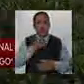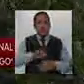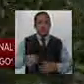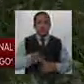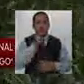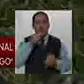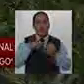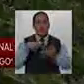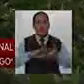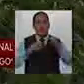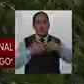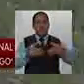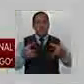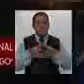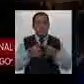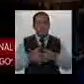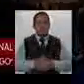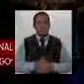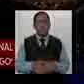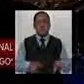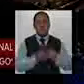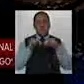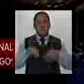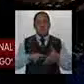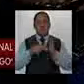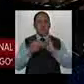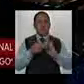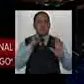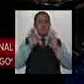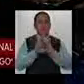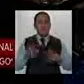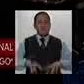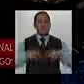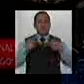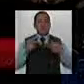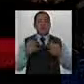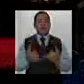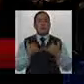las comunidades altoandinas. Esto significa pues un incremento